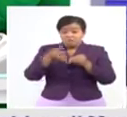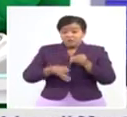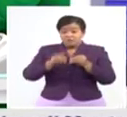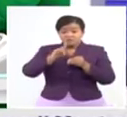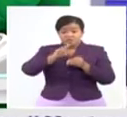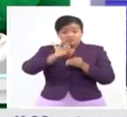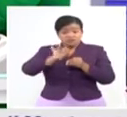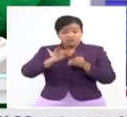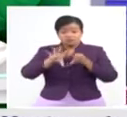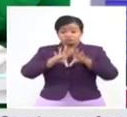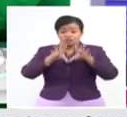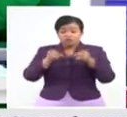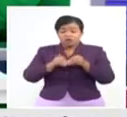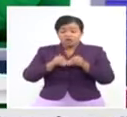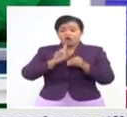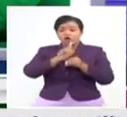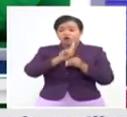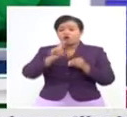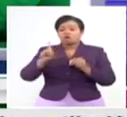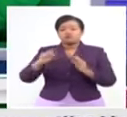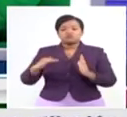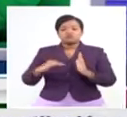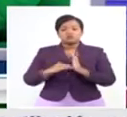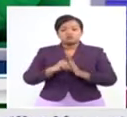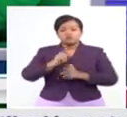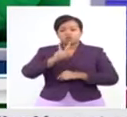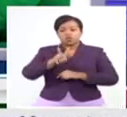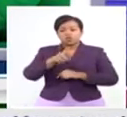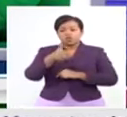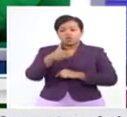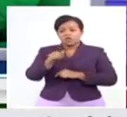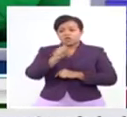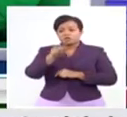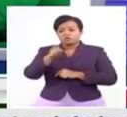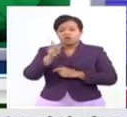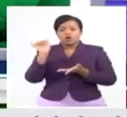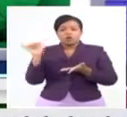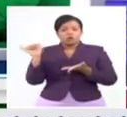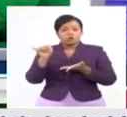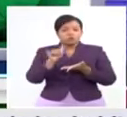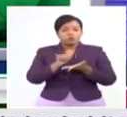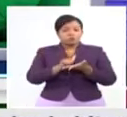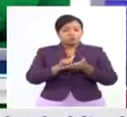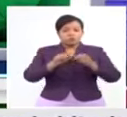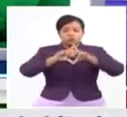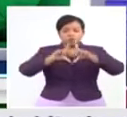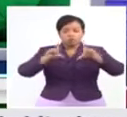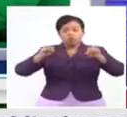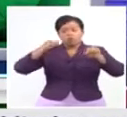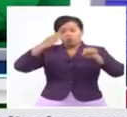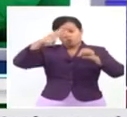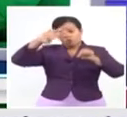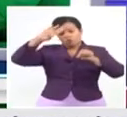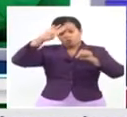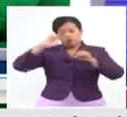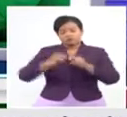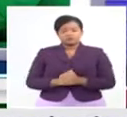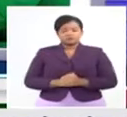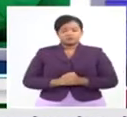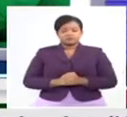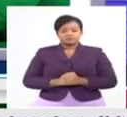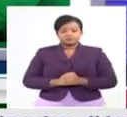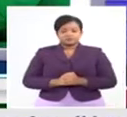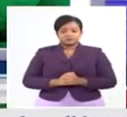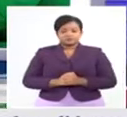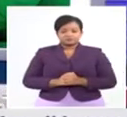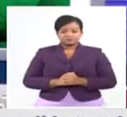de 11.210 casos importados diagnosticados en nuestro país desde el inicio de la pandemia,